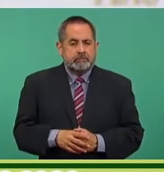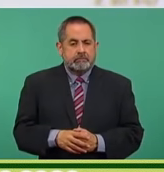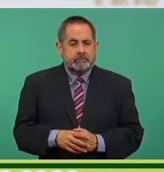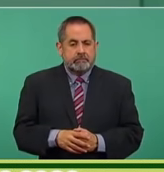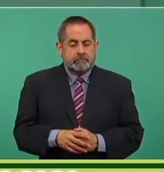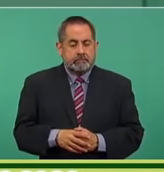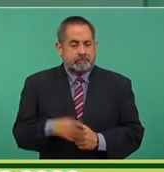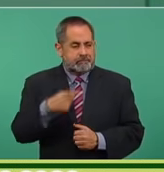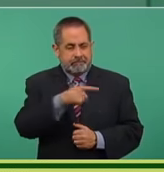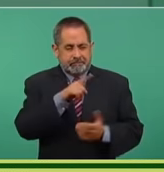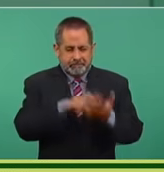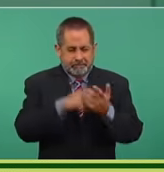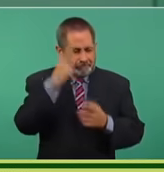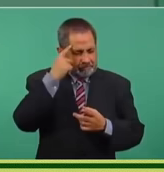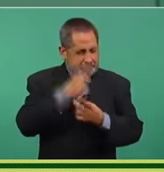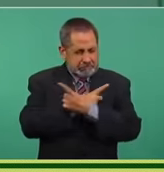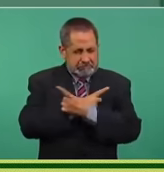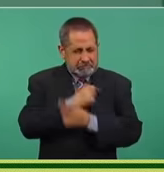moral